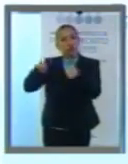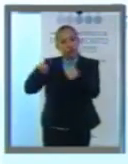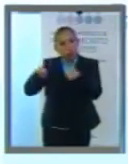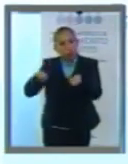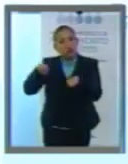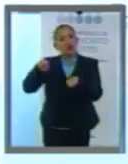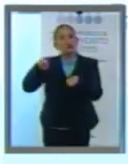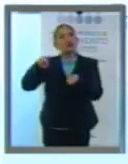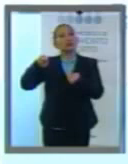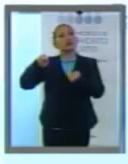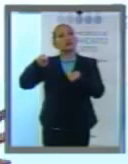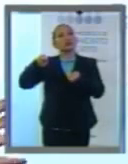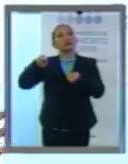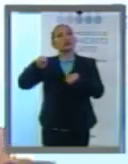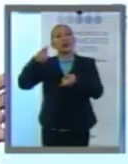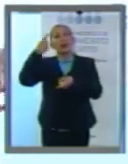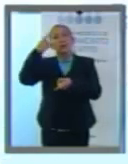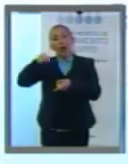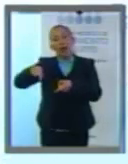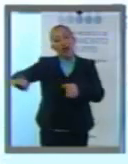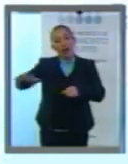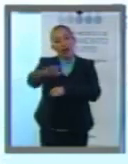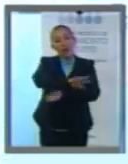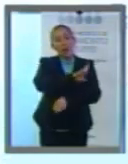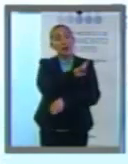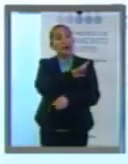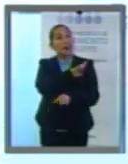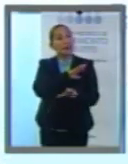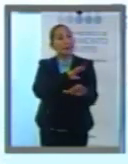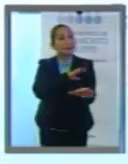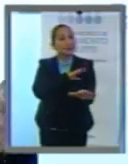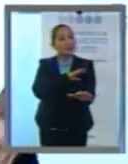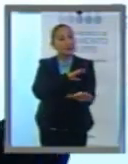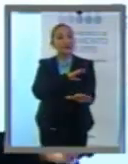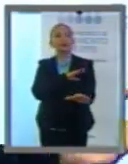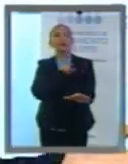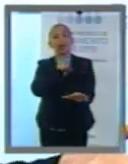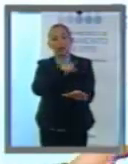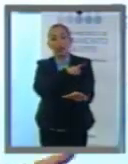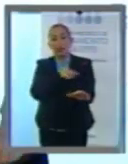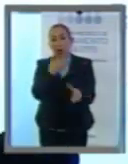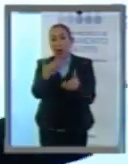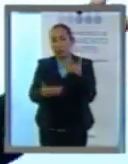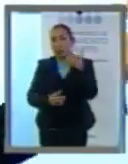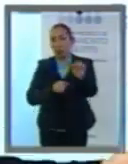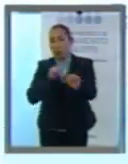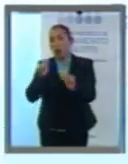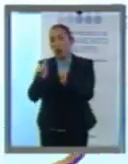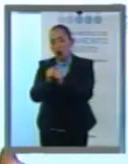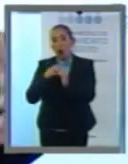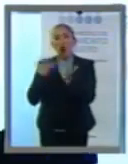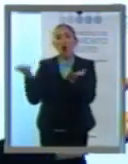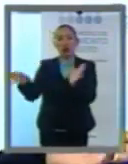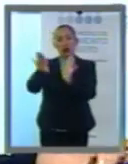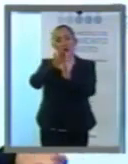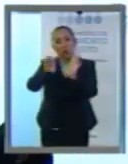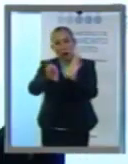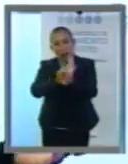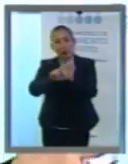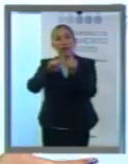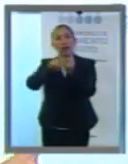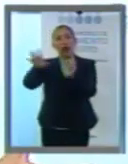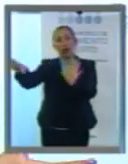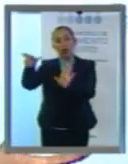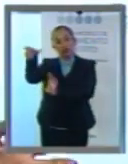de control hacia el sector privado, que se van a tener que estar desarrollando a través de códigos de ética y de códigos